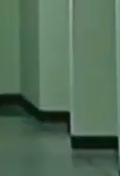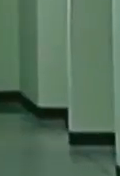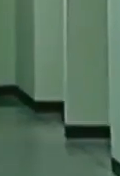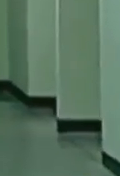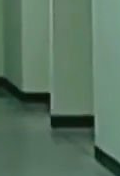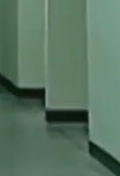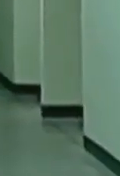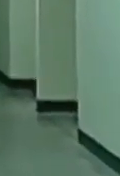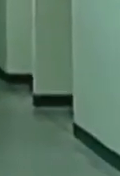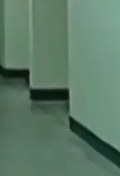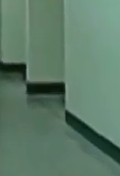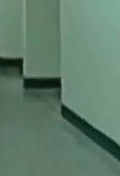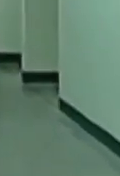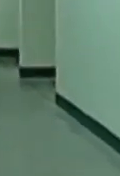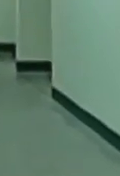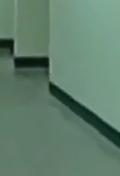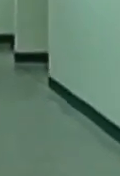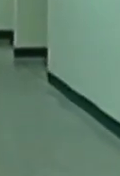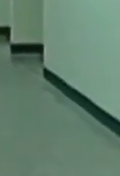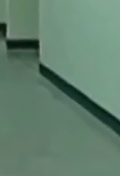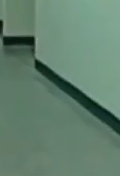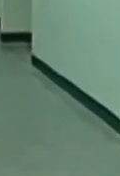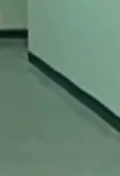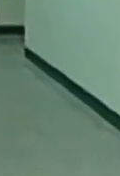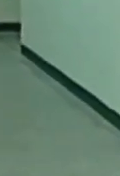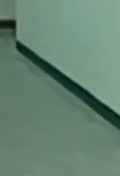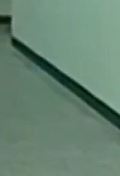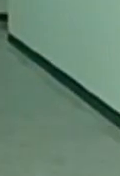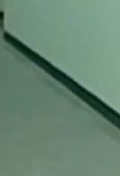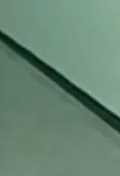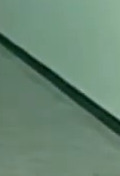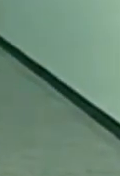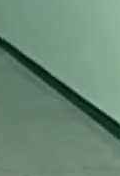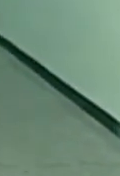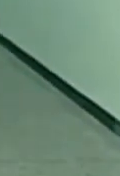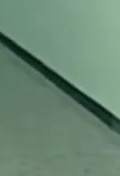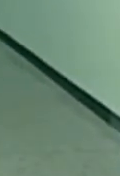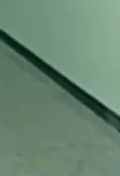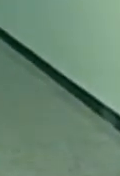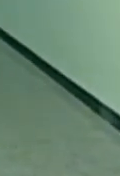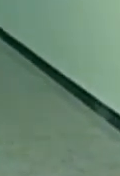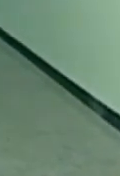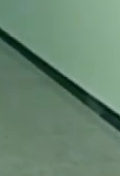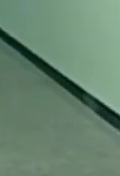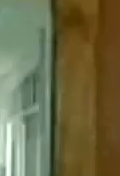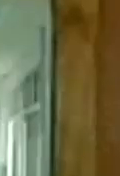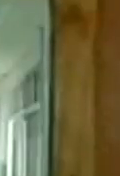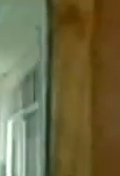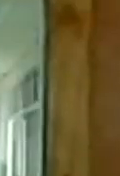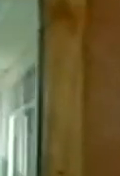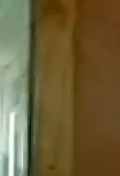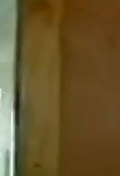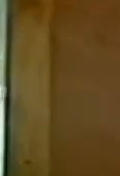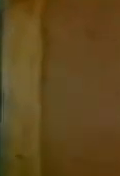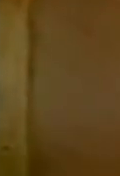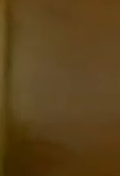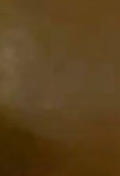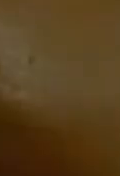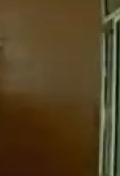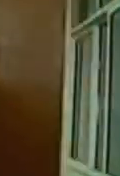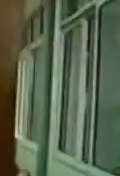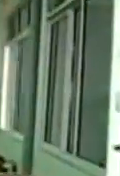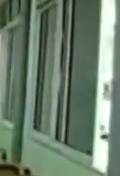sus trabajadores. Un saludo a los trabajadores, trabajadoras de esta extraordinaria universidad, la Universidad Politécnica Territorial del Estado